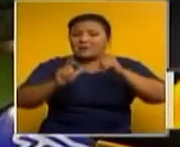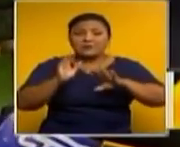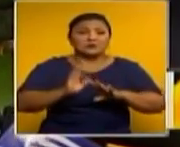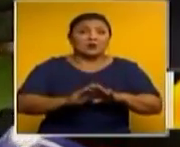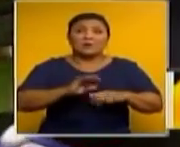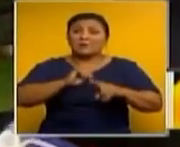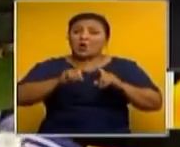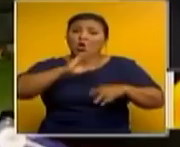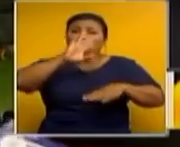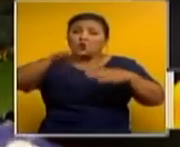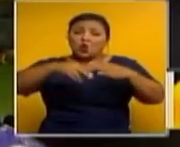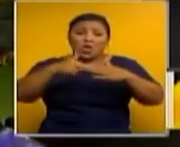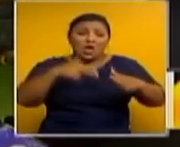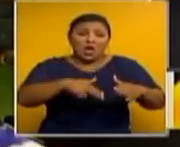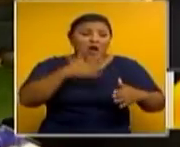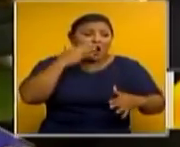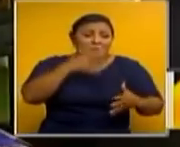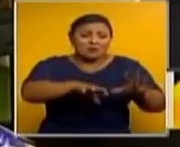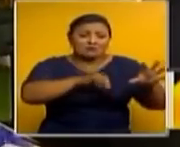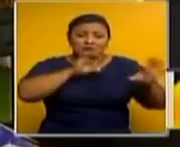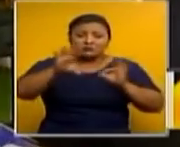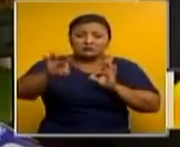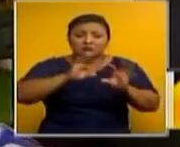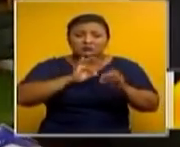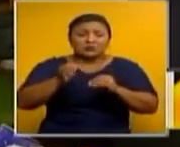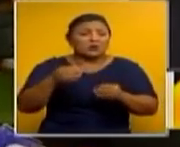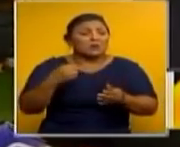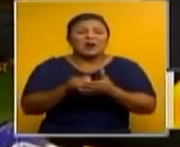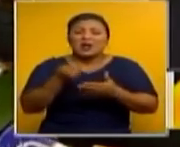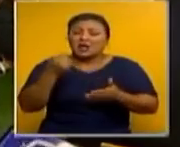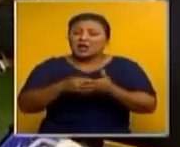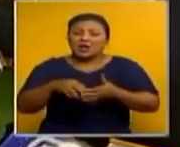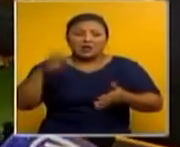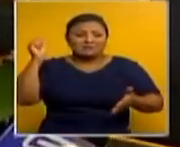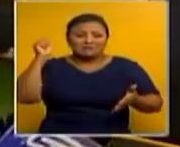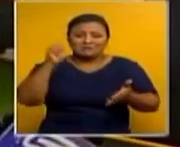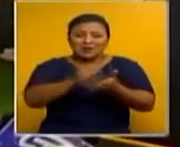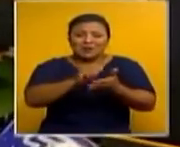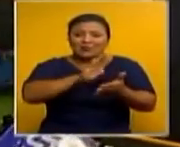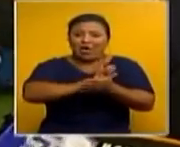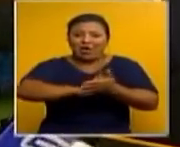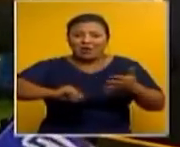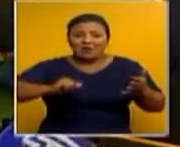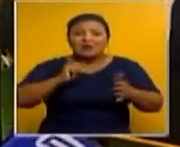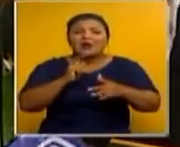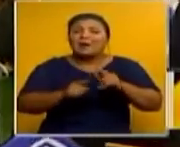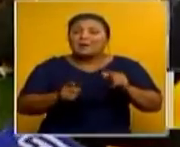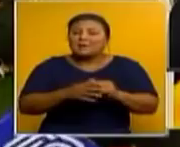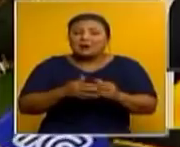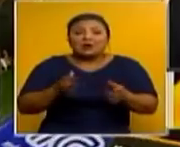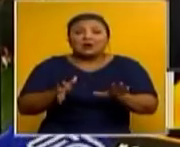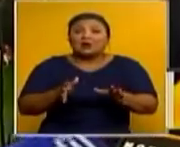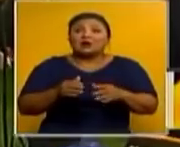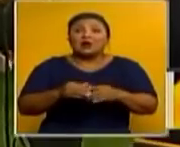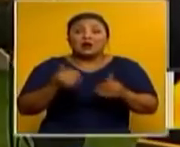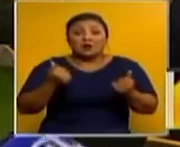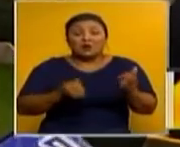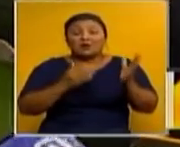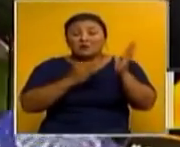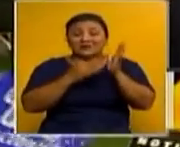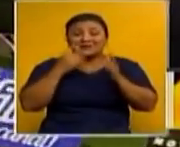armas a nivel nacional, que lo que estamos procediendo es a incinerarlas, a sacarlas de circulación, y por supuesto esto representa el trabajo que venimos